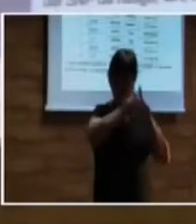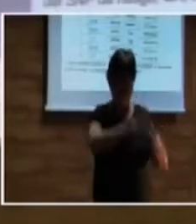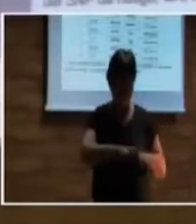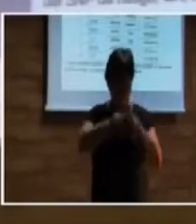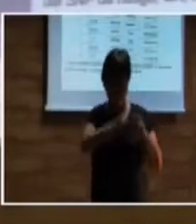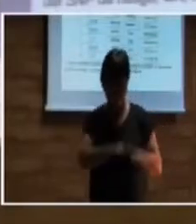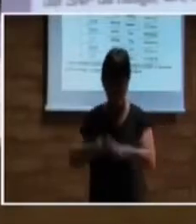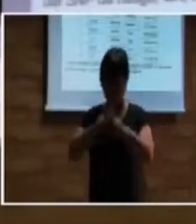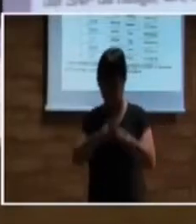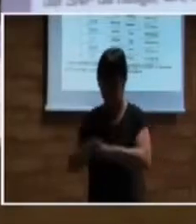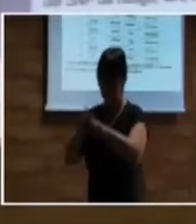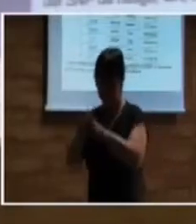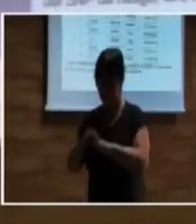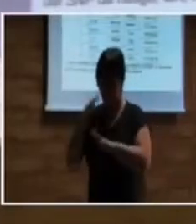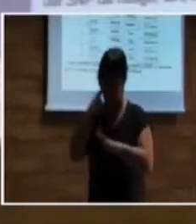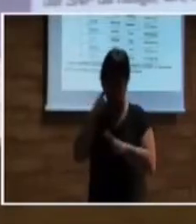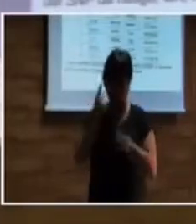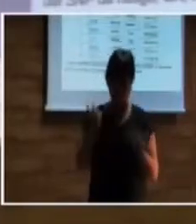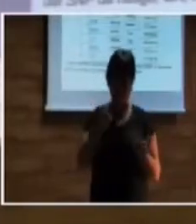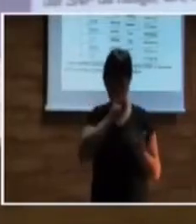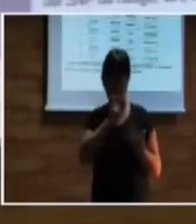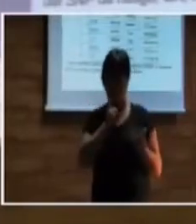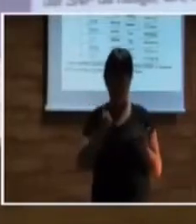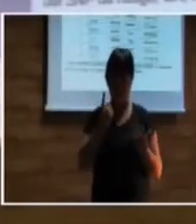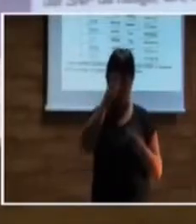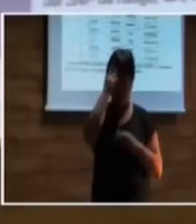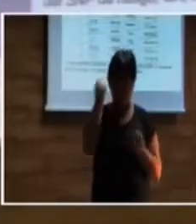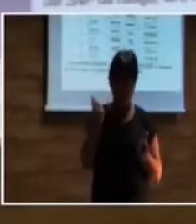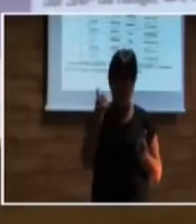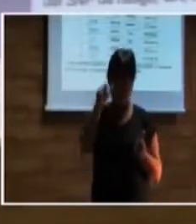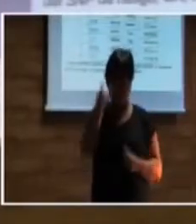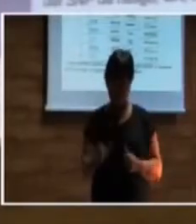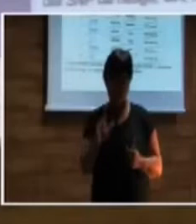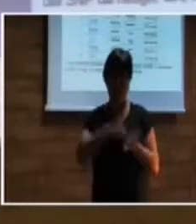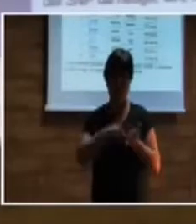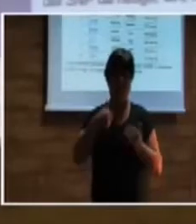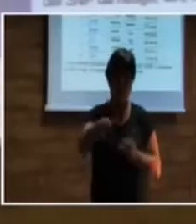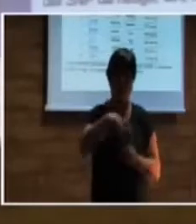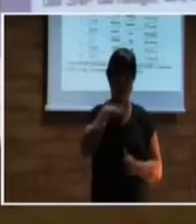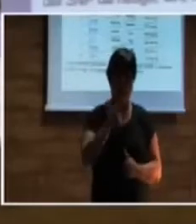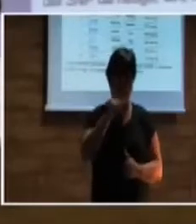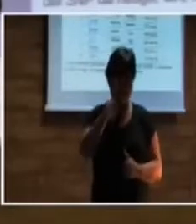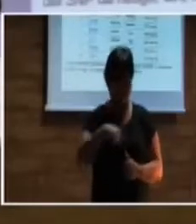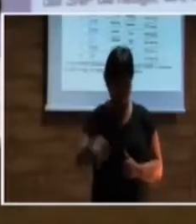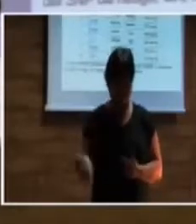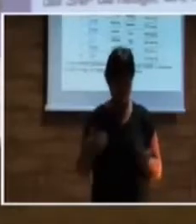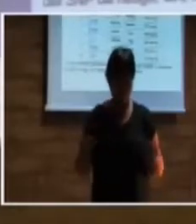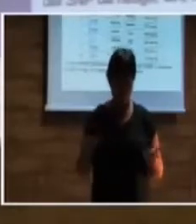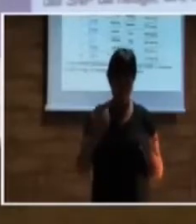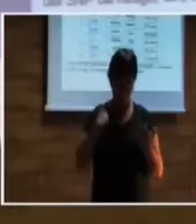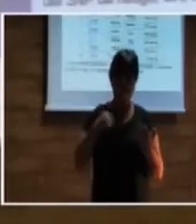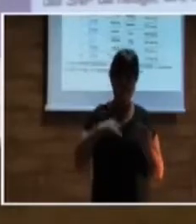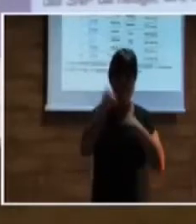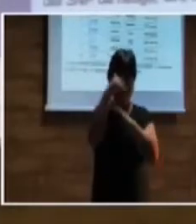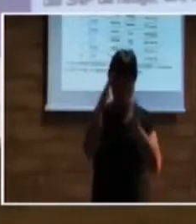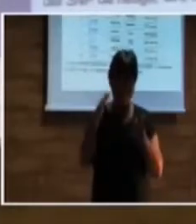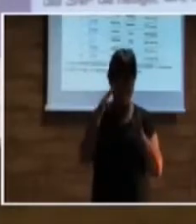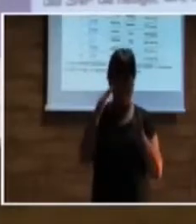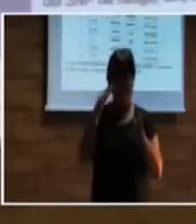cómo está la paleta de colores para Alzheimer en la persona. Y creo que el futuro de la prevención primaria pasa por ahí. En este momento